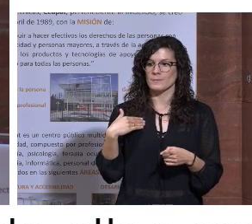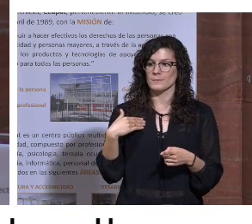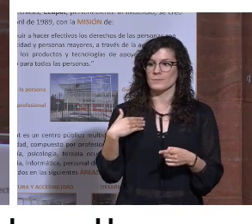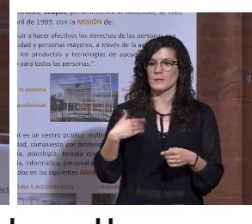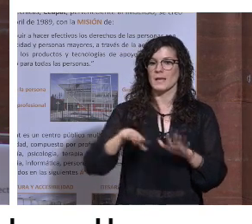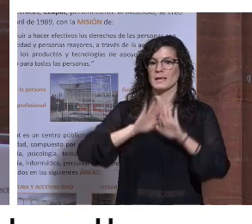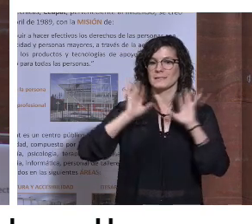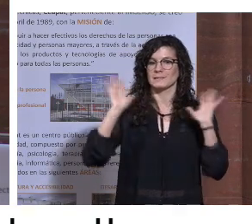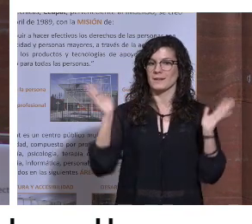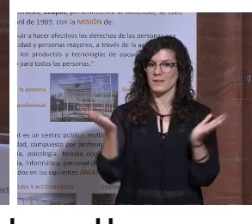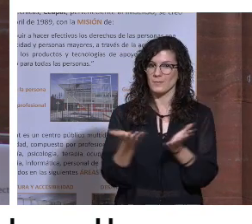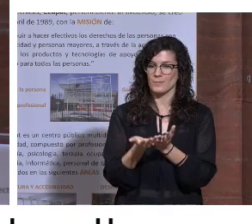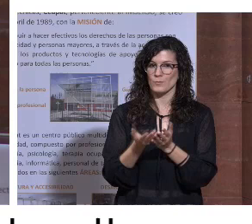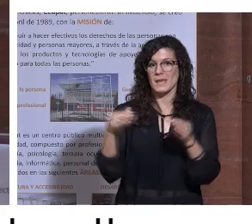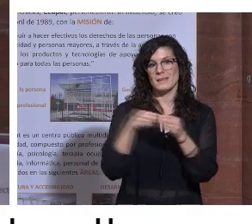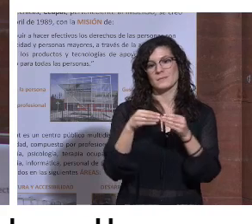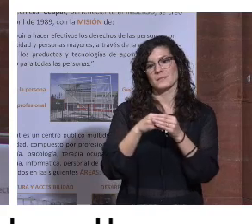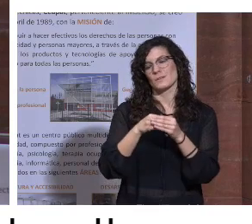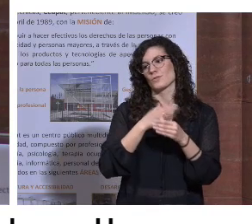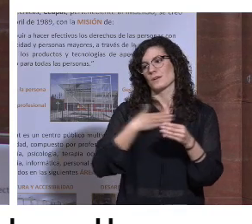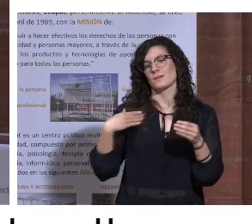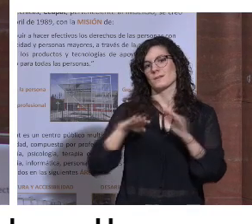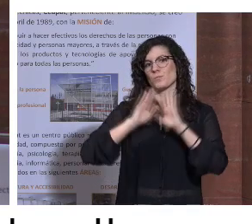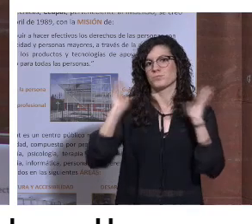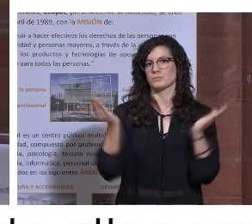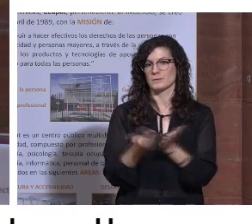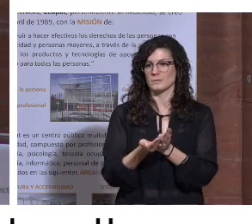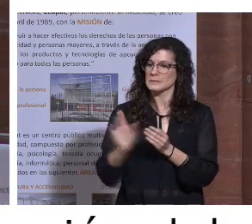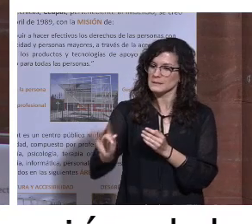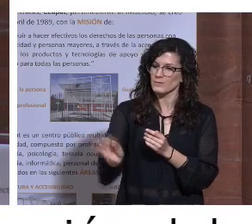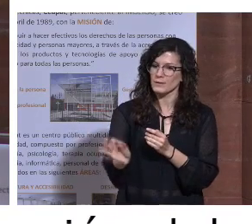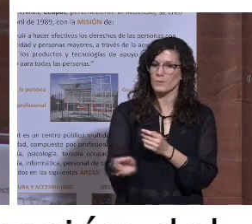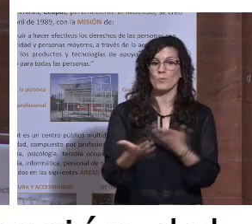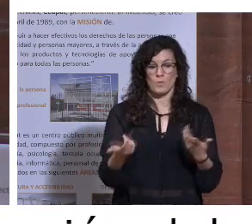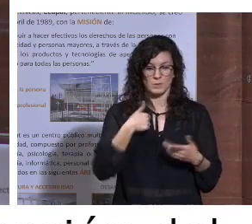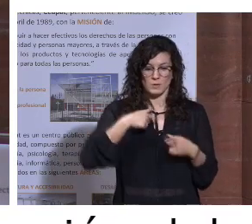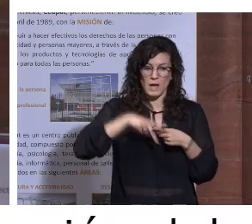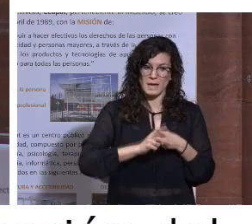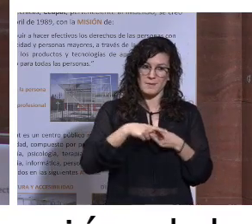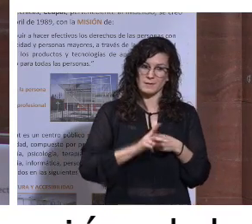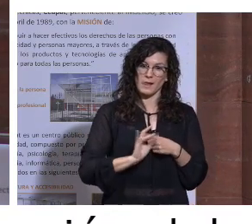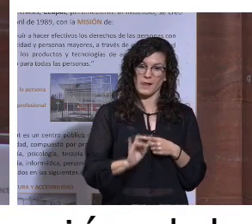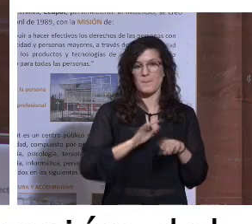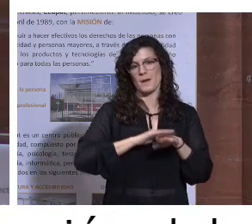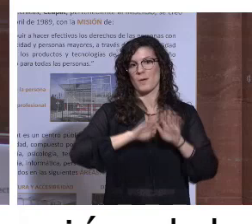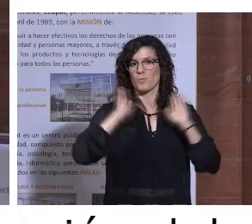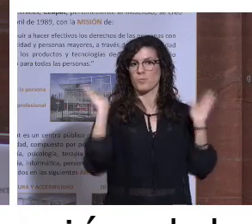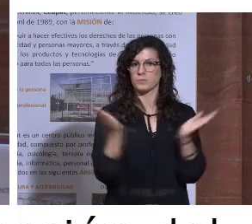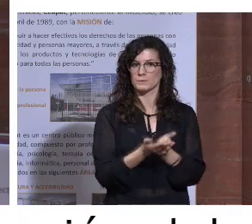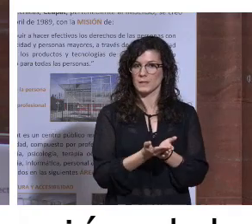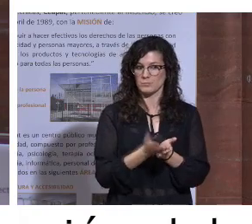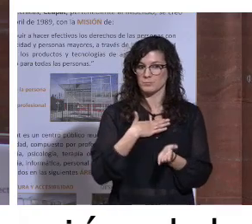internalización del inserso. Bueno, pues aquí tienes una herramienta de internalización, además de